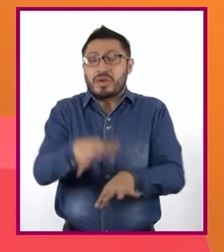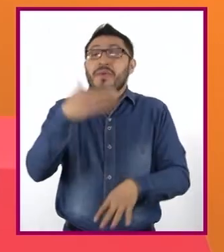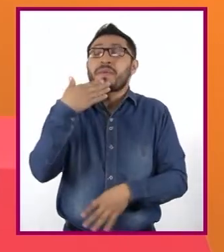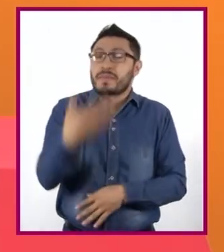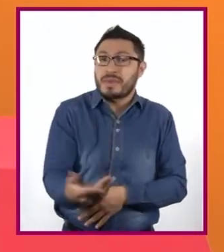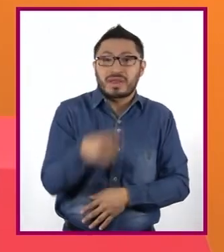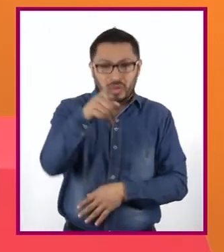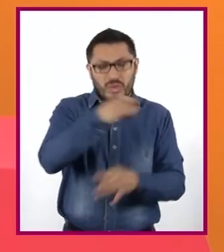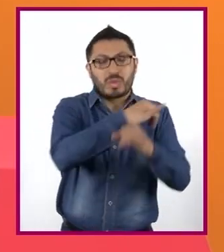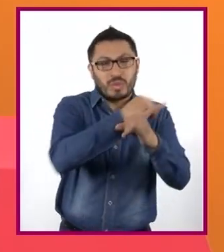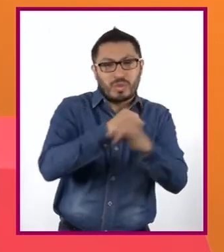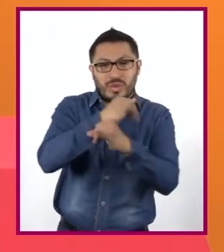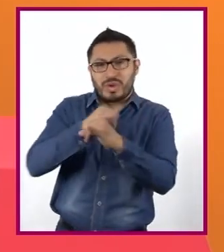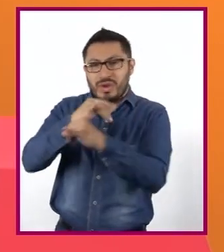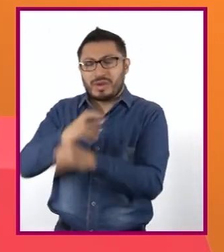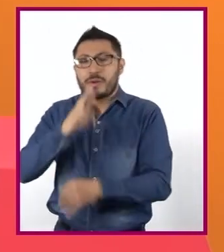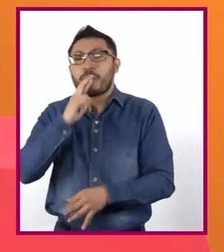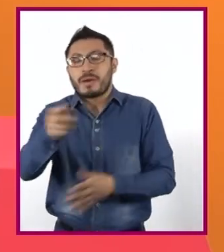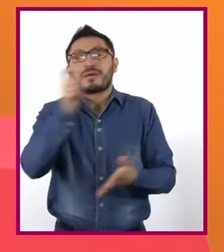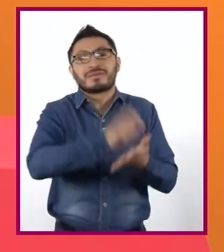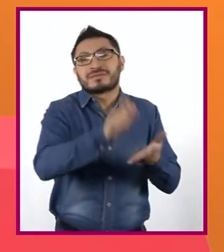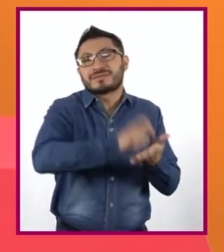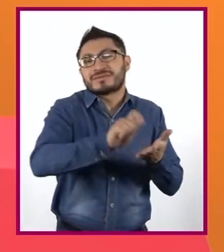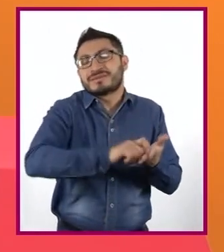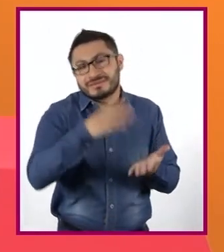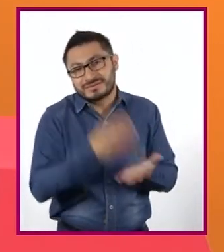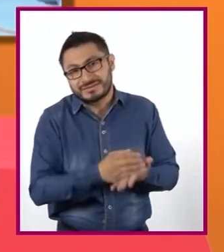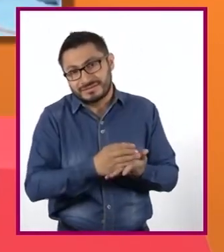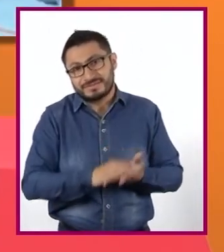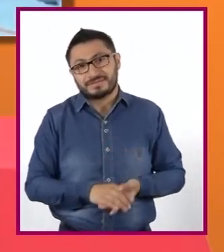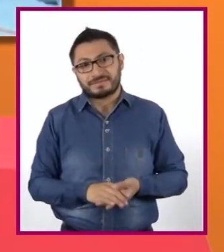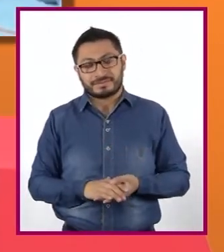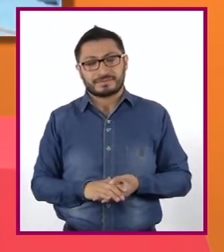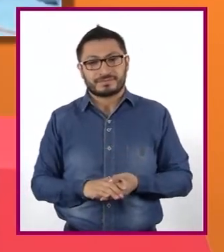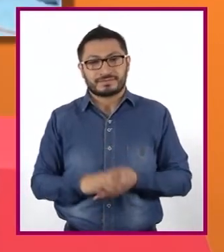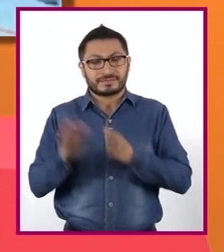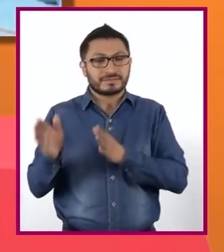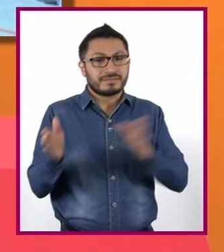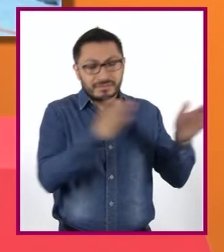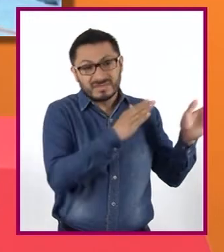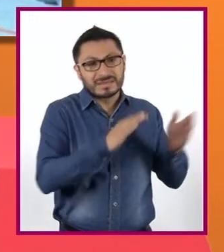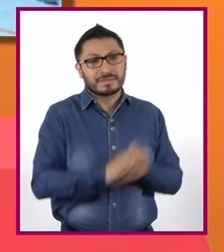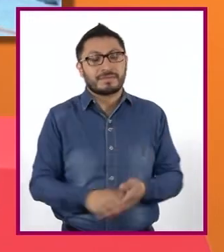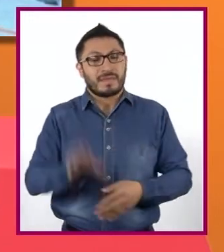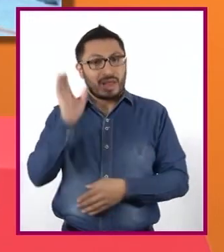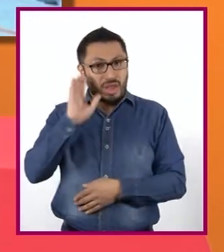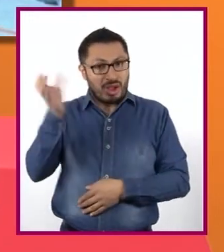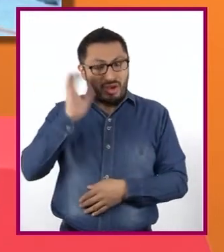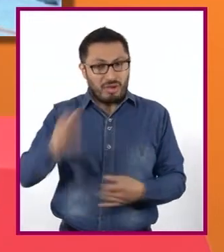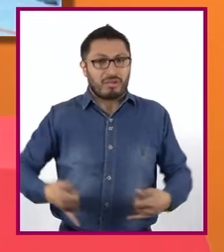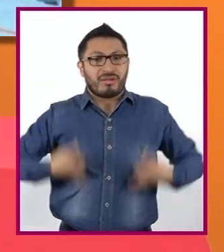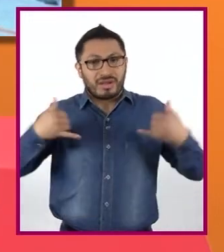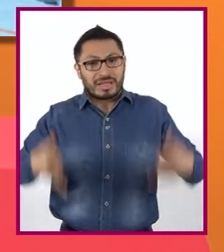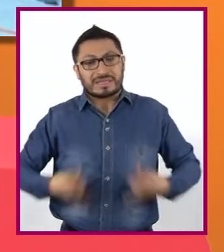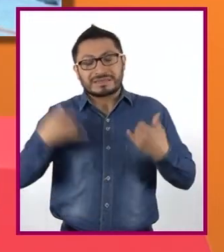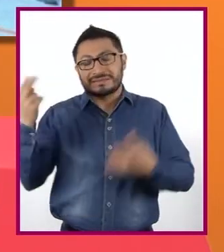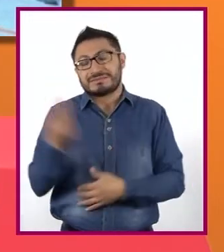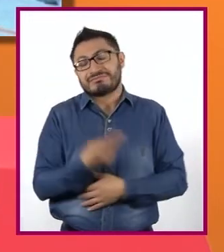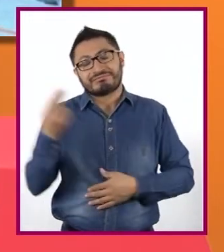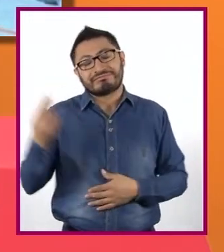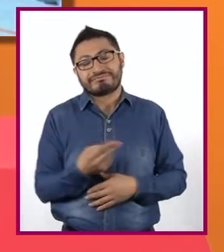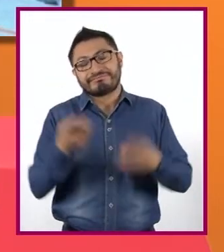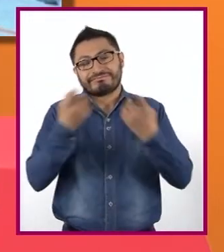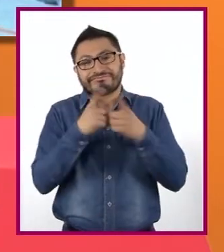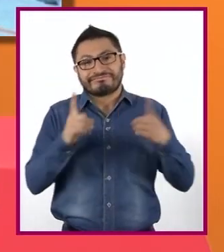indagarlo y anotar la respuesta en su cuaderno después. Durante la adolescencia, es necesario que tenga un desarrollo